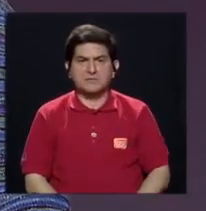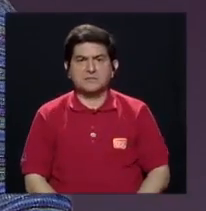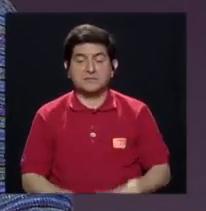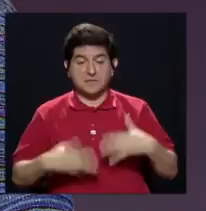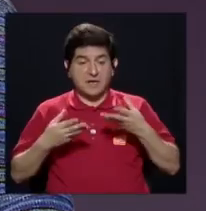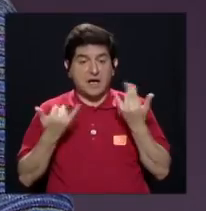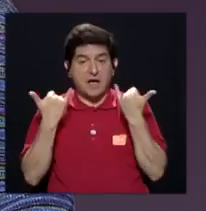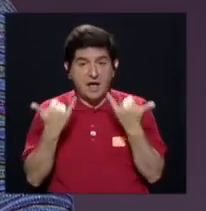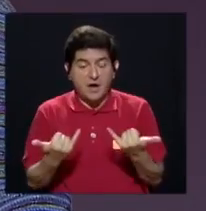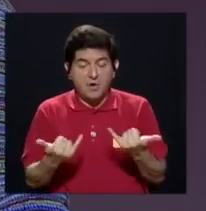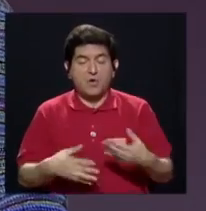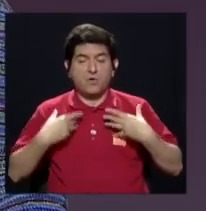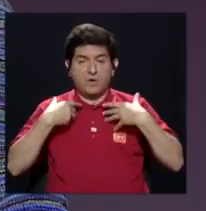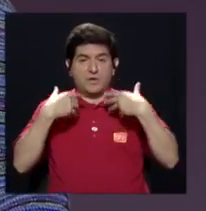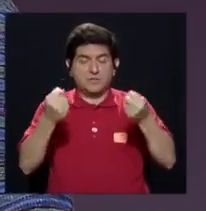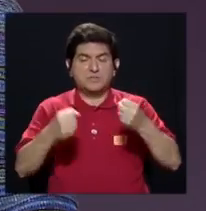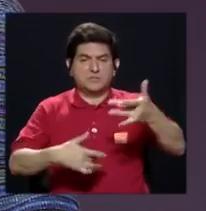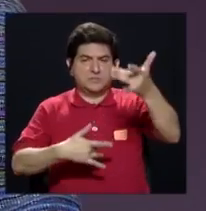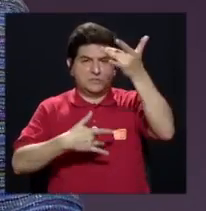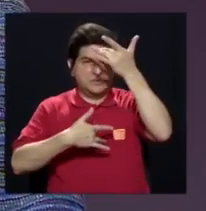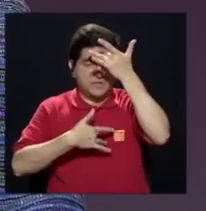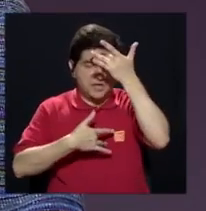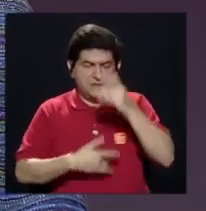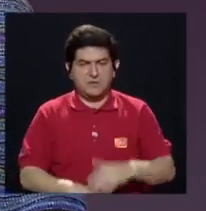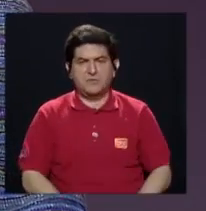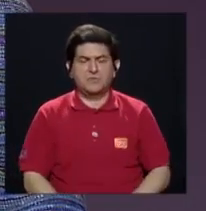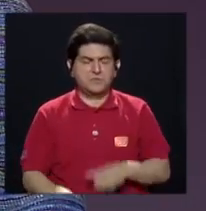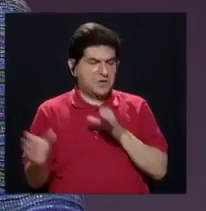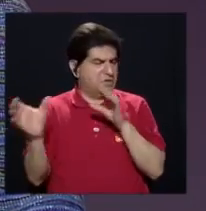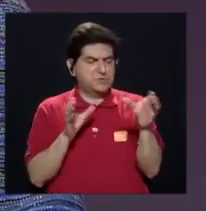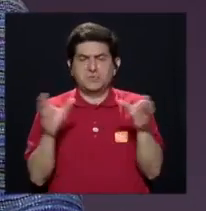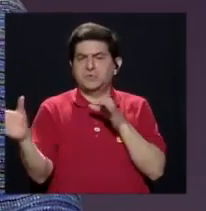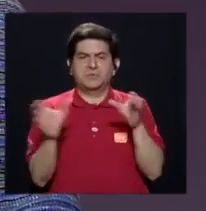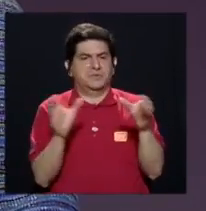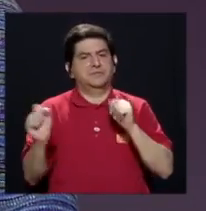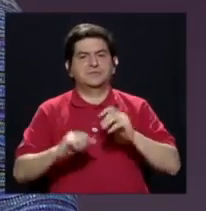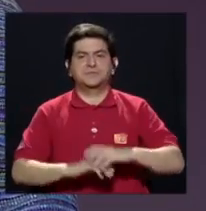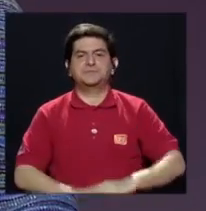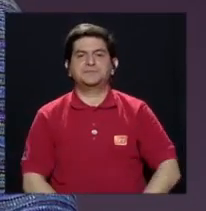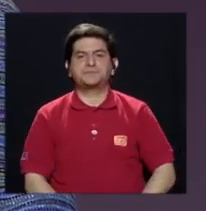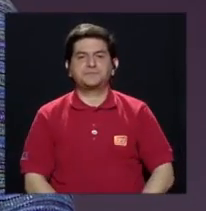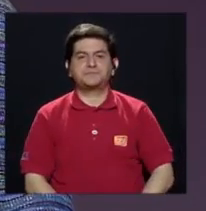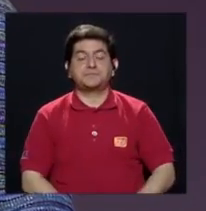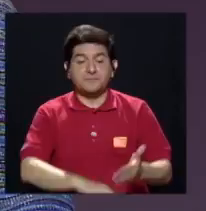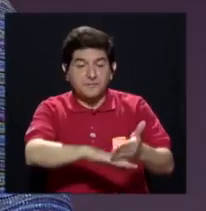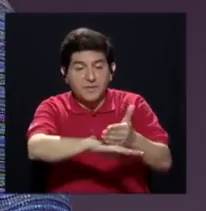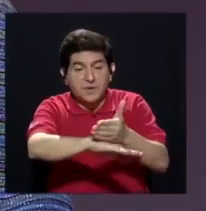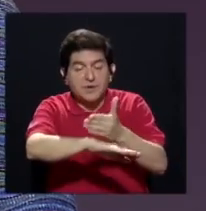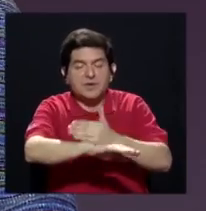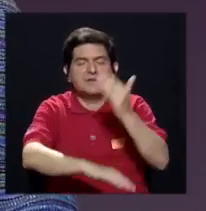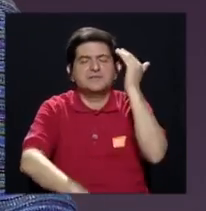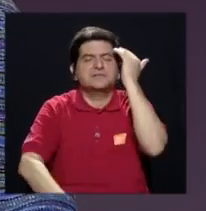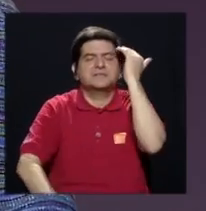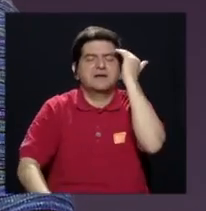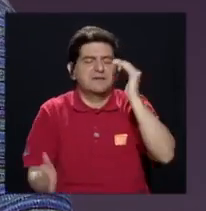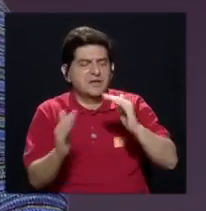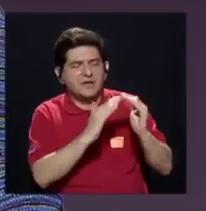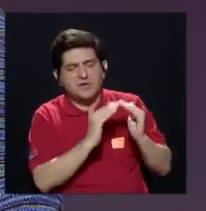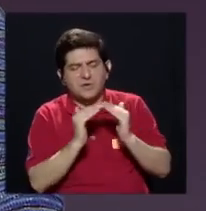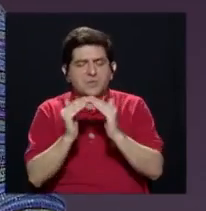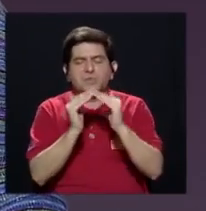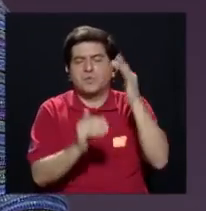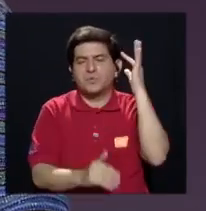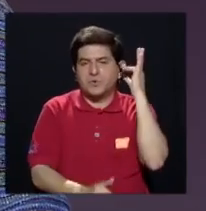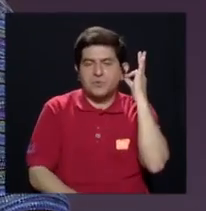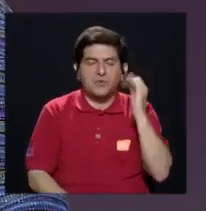y la enfermedad pues está eminentemente comercializada entonces recuperar la sabiduría de los pueblos de las